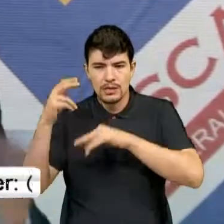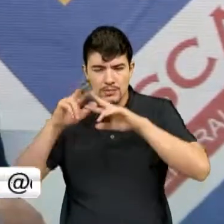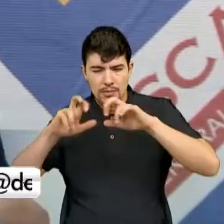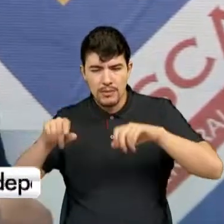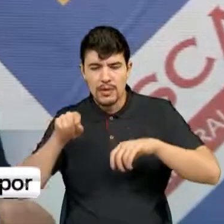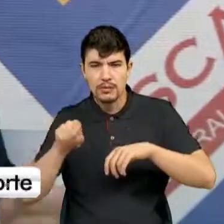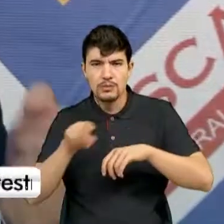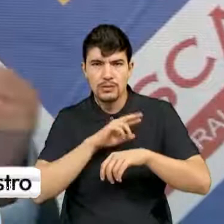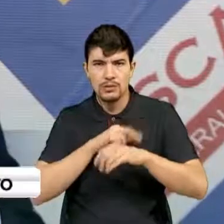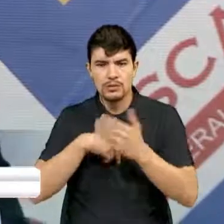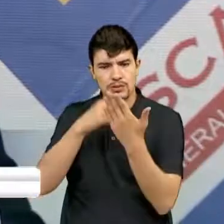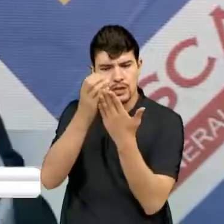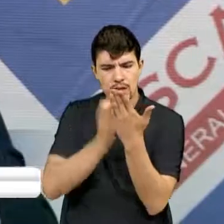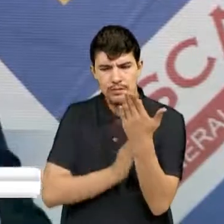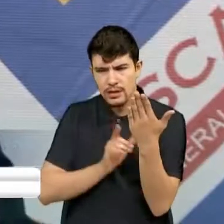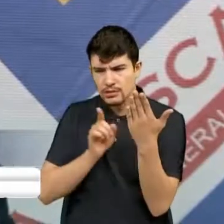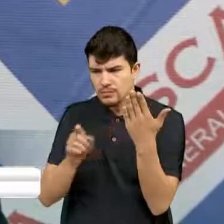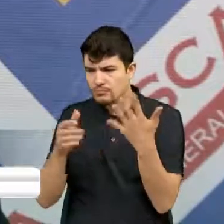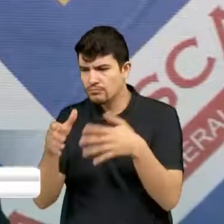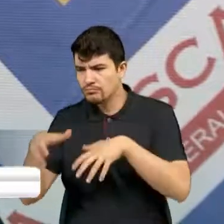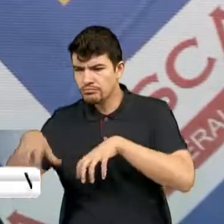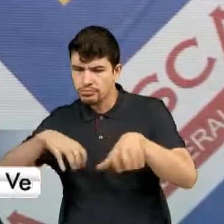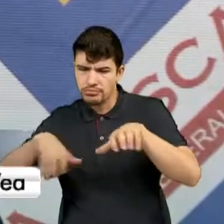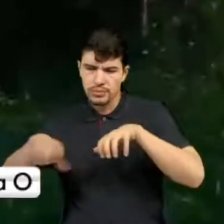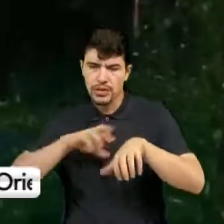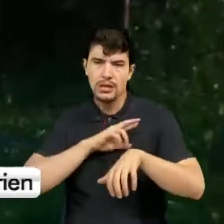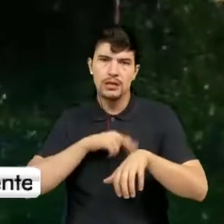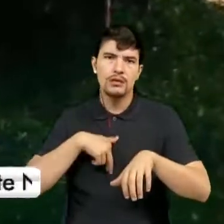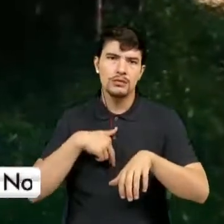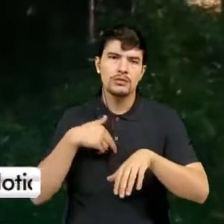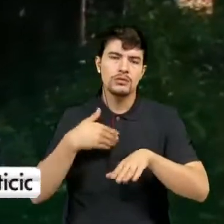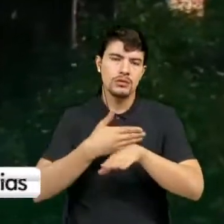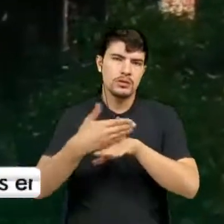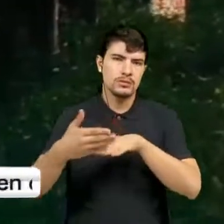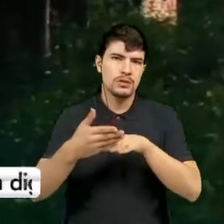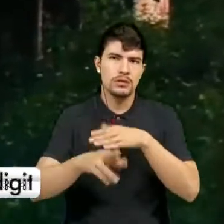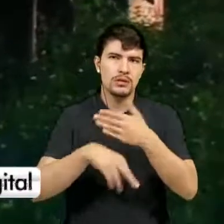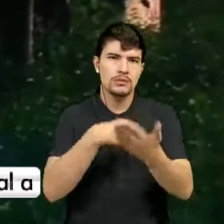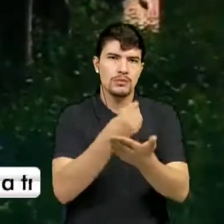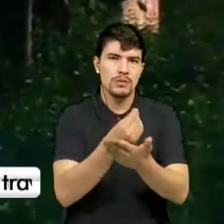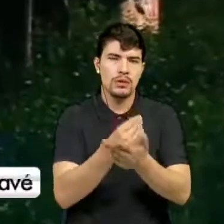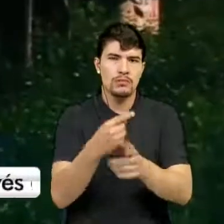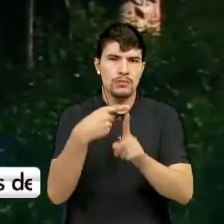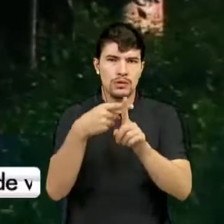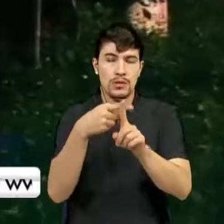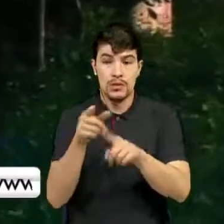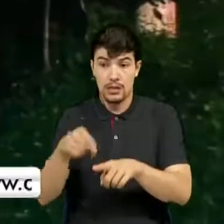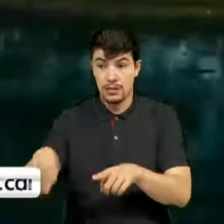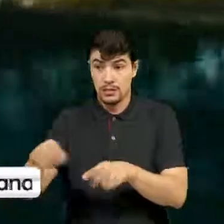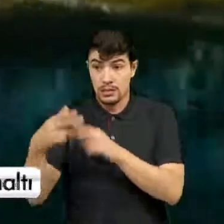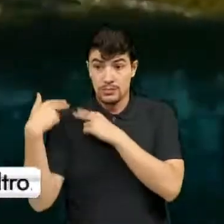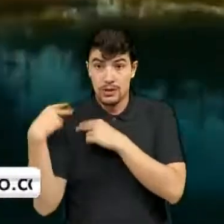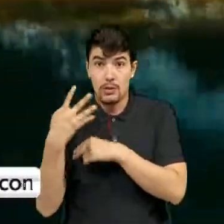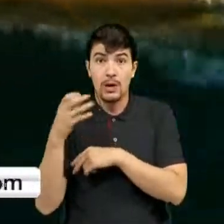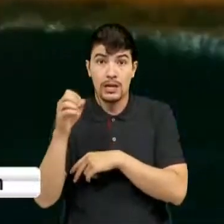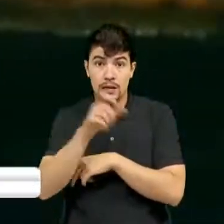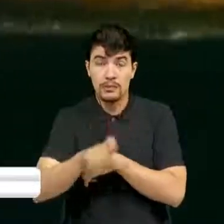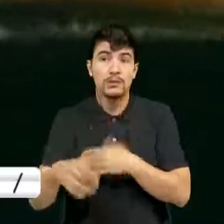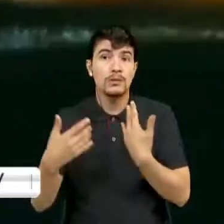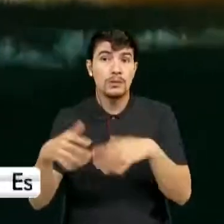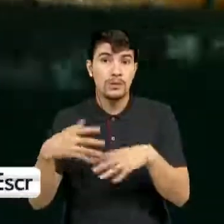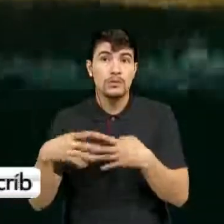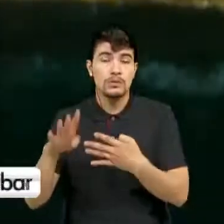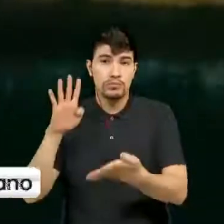simplifiquemos las conductas que hayan y produzcamos resultados de ser halladas responsables estas 40 personas podrían recibir penas